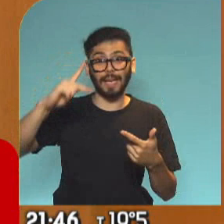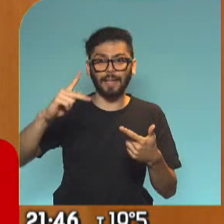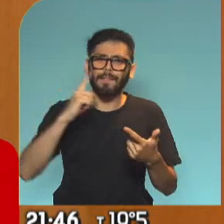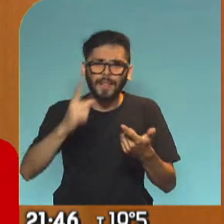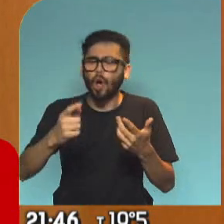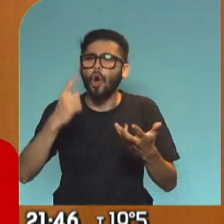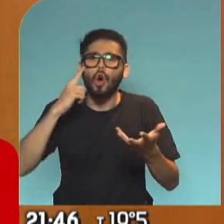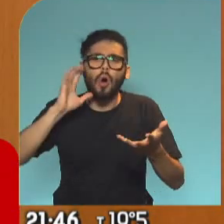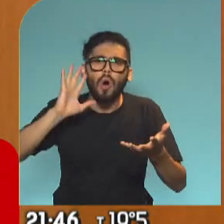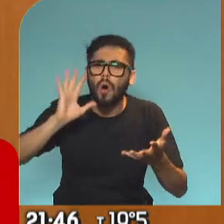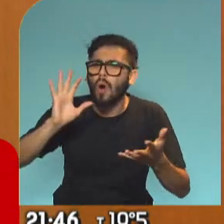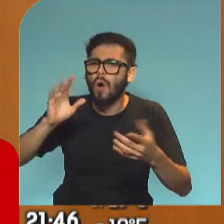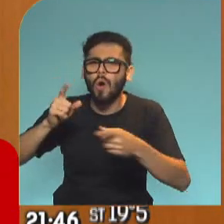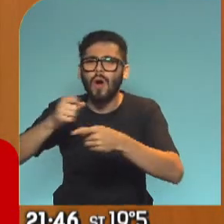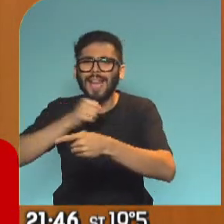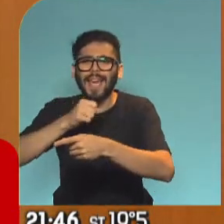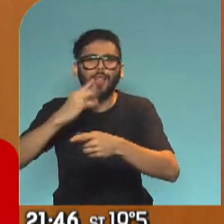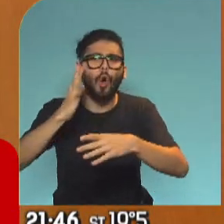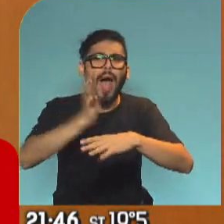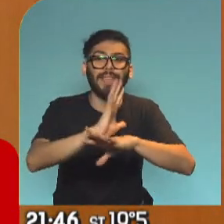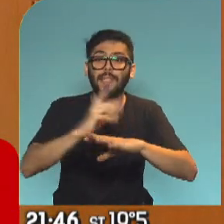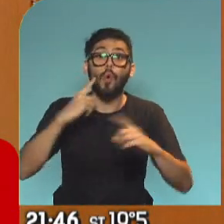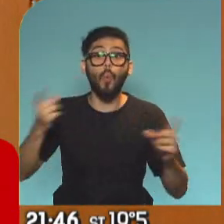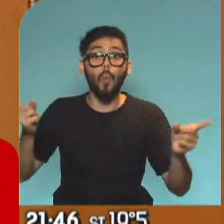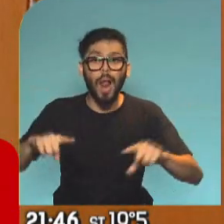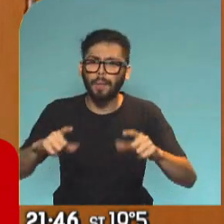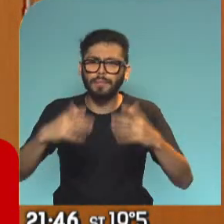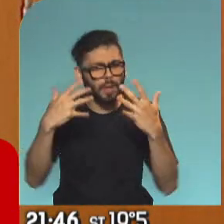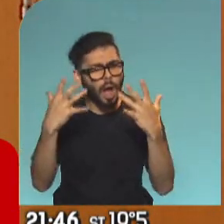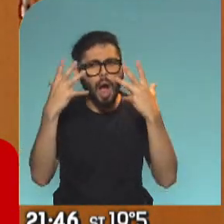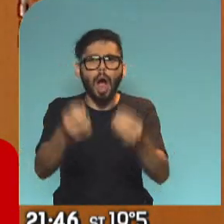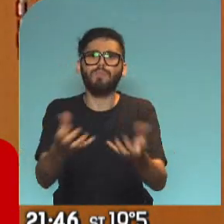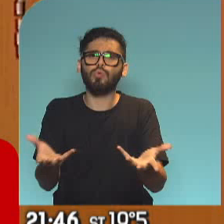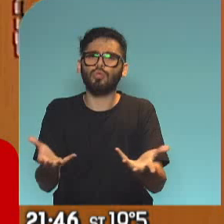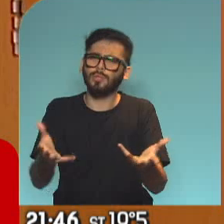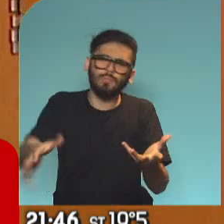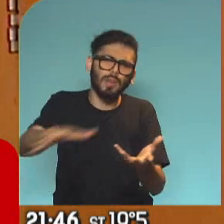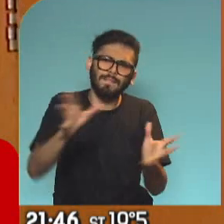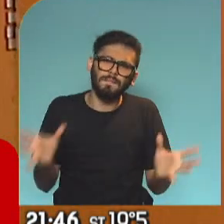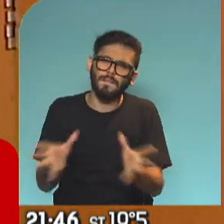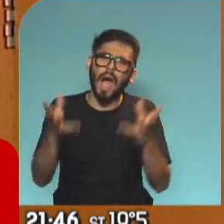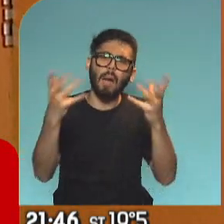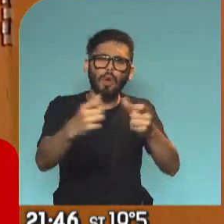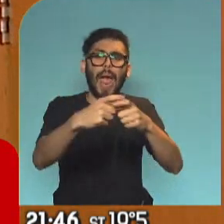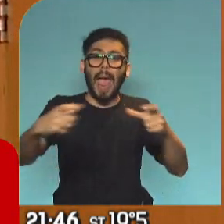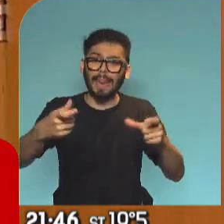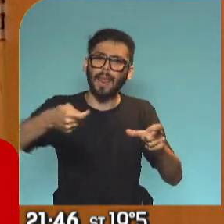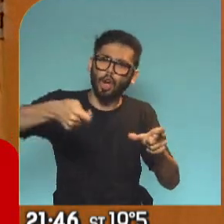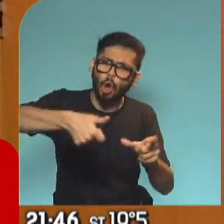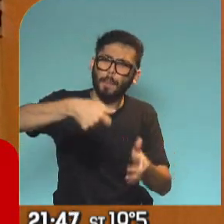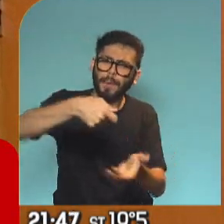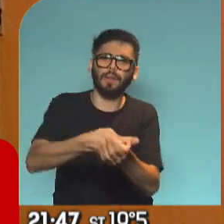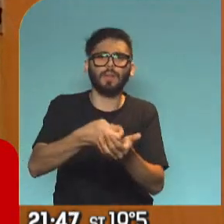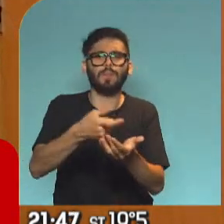un cantante, alguien que vuelve a los escenarios, apoyen con su empatía, comprando su entrada y